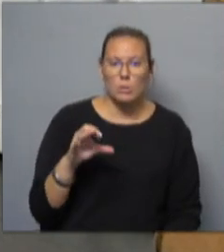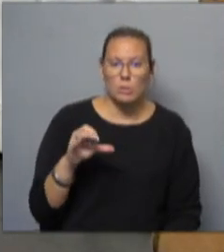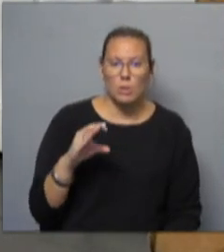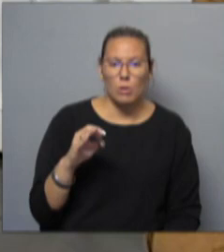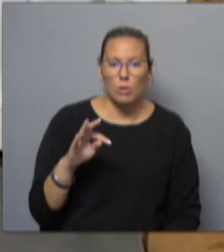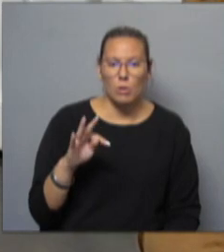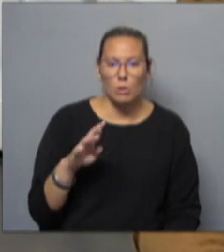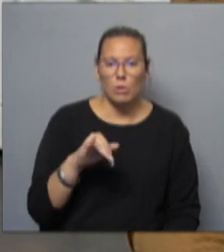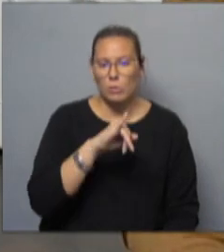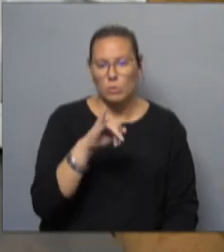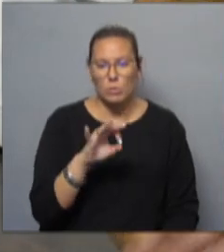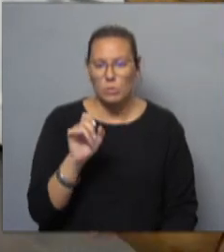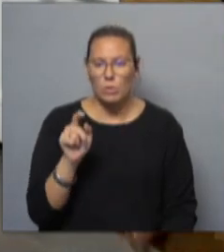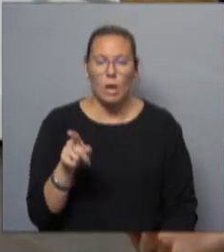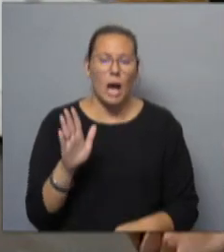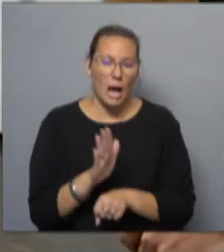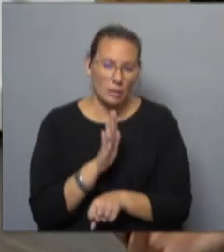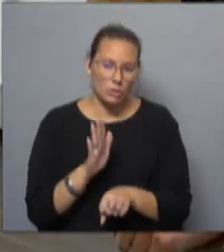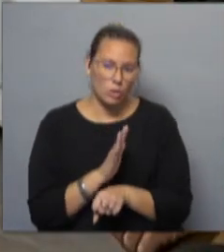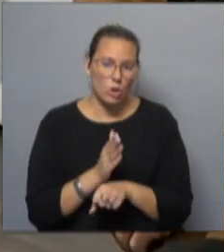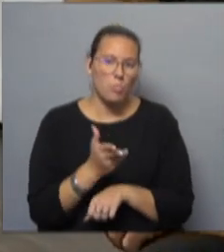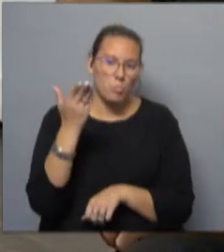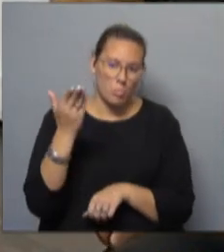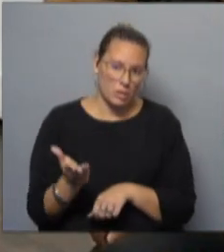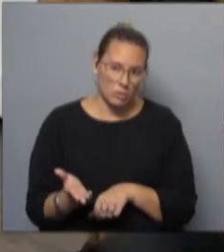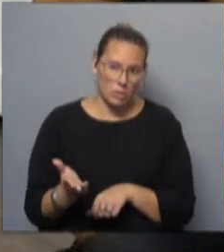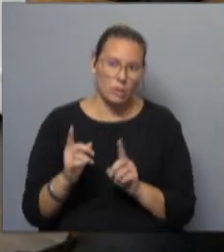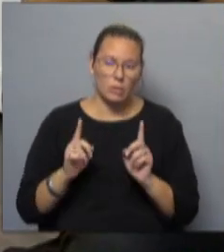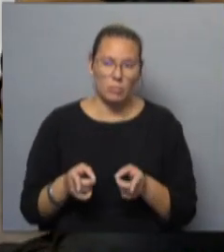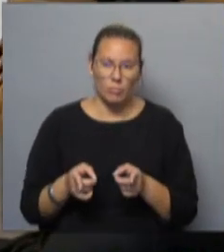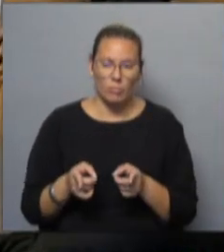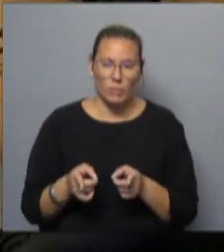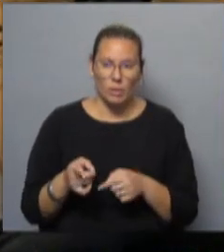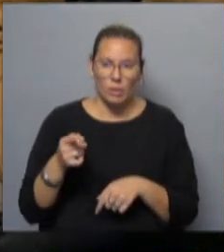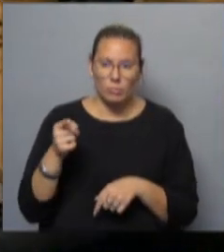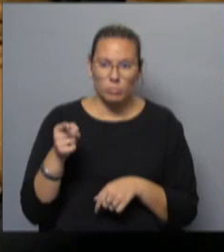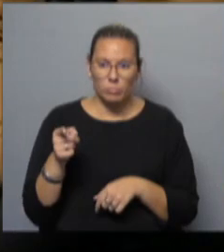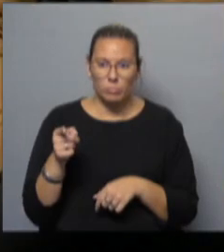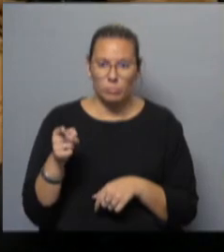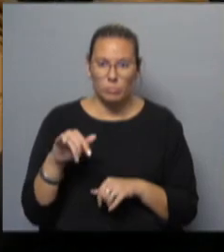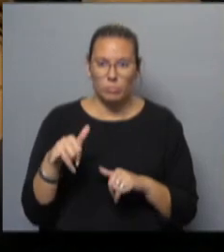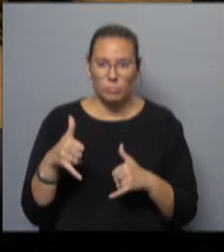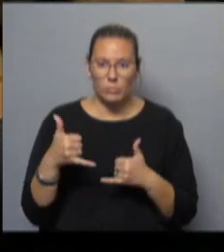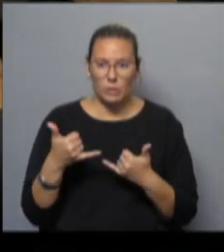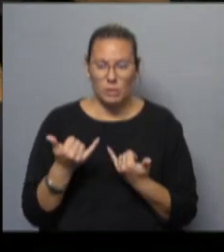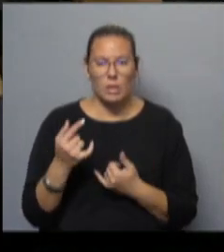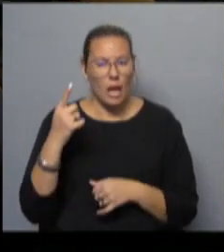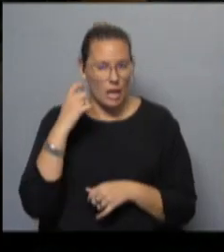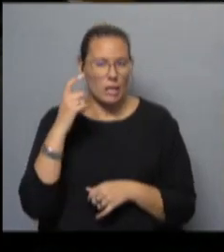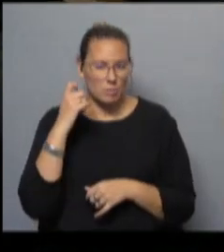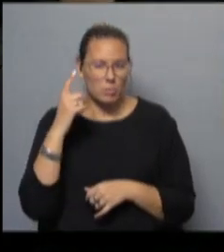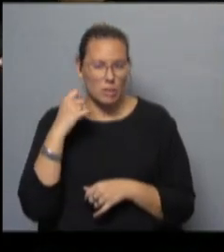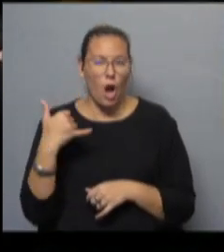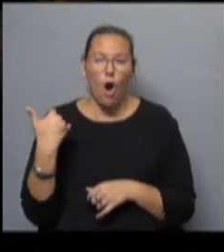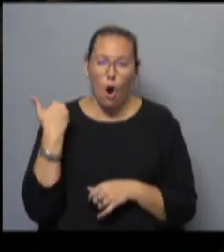actor y que es uno de los personajes de esta obra bernardo tiene ya un poco de experiencia es